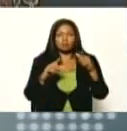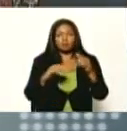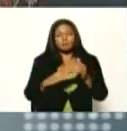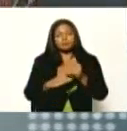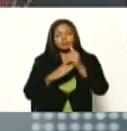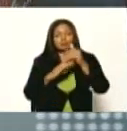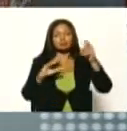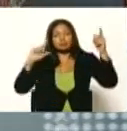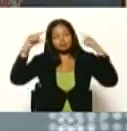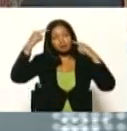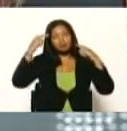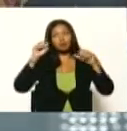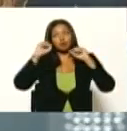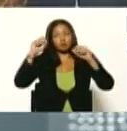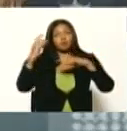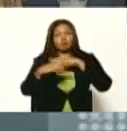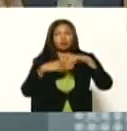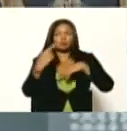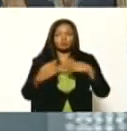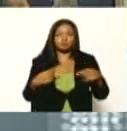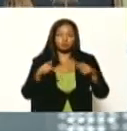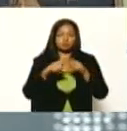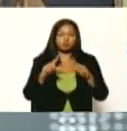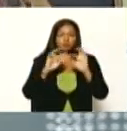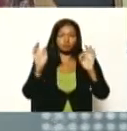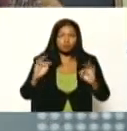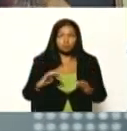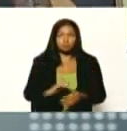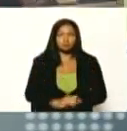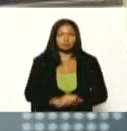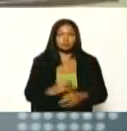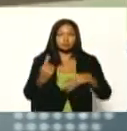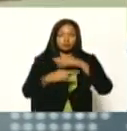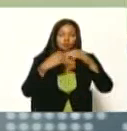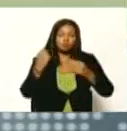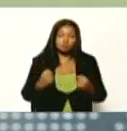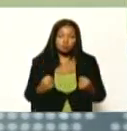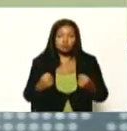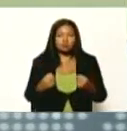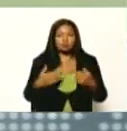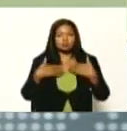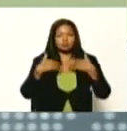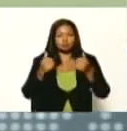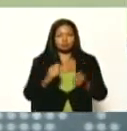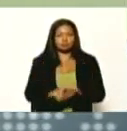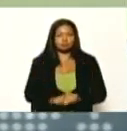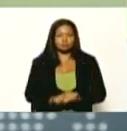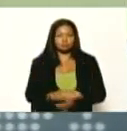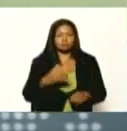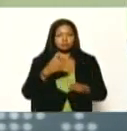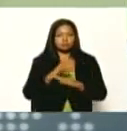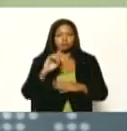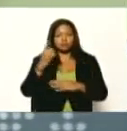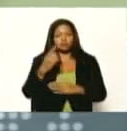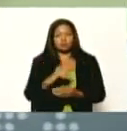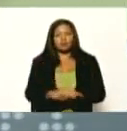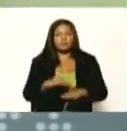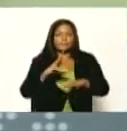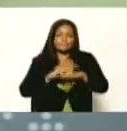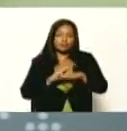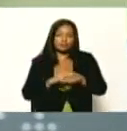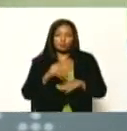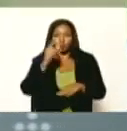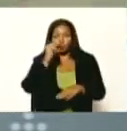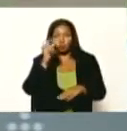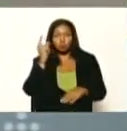de los logros de la revolución en la salud, llevar por primera vez el médico, la médica, la medicina,